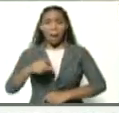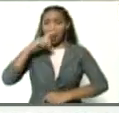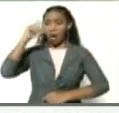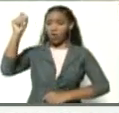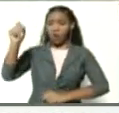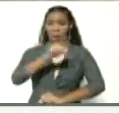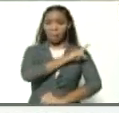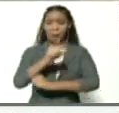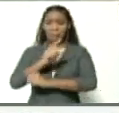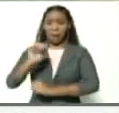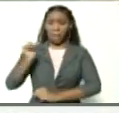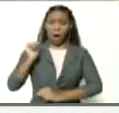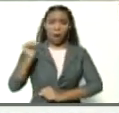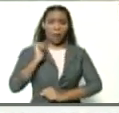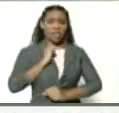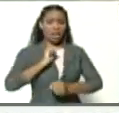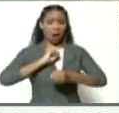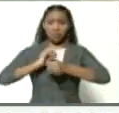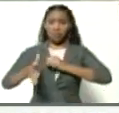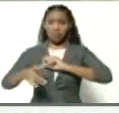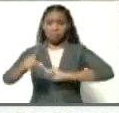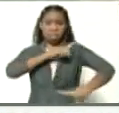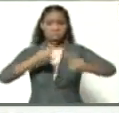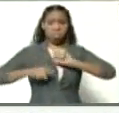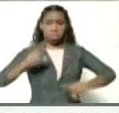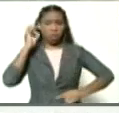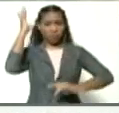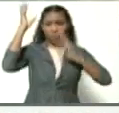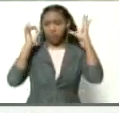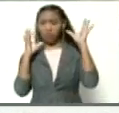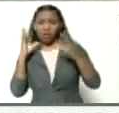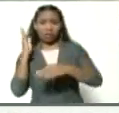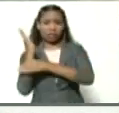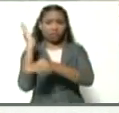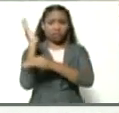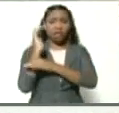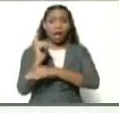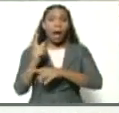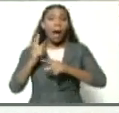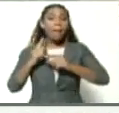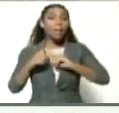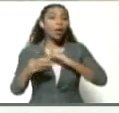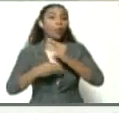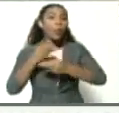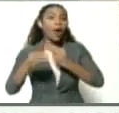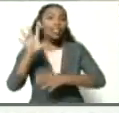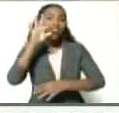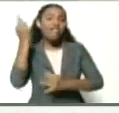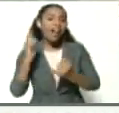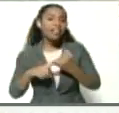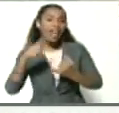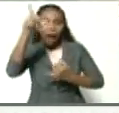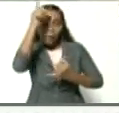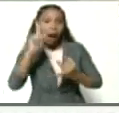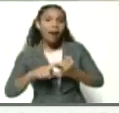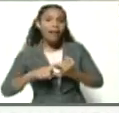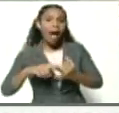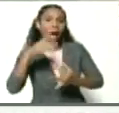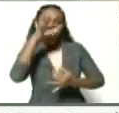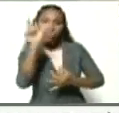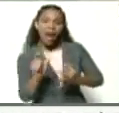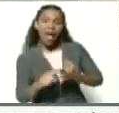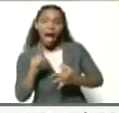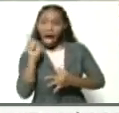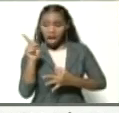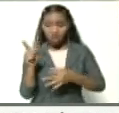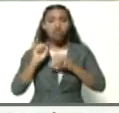se aprovecha del coronavirus para decretar toque de queda. Ah, pero como lo decretan en Francia, en Alemania, en Italia, eso